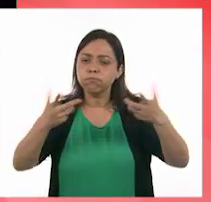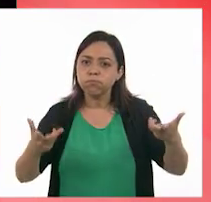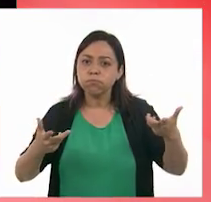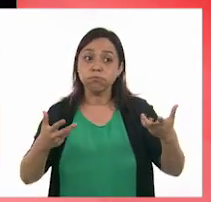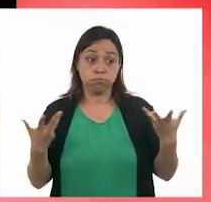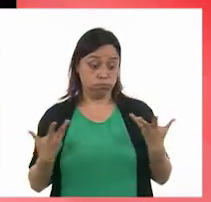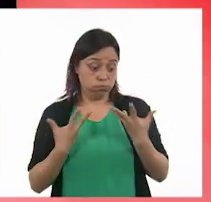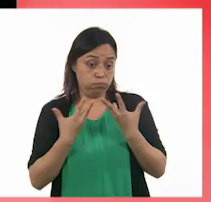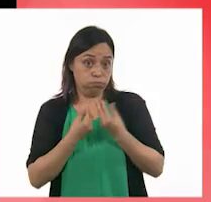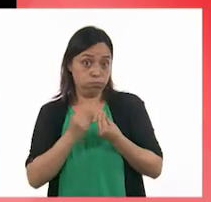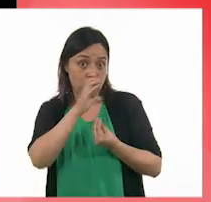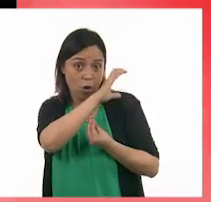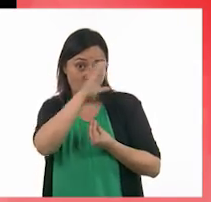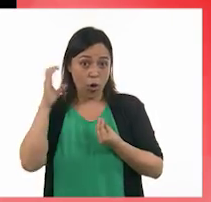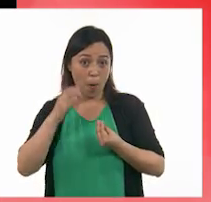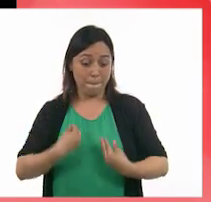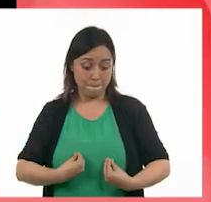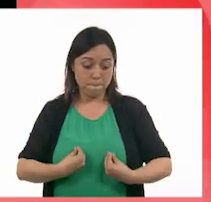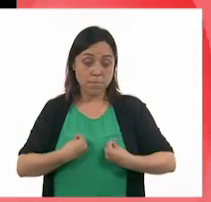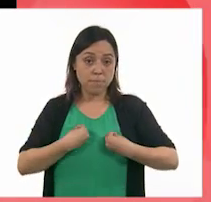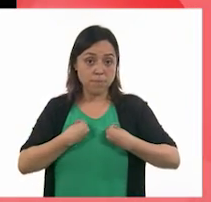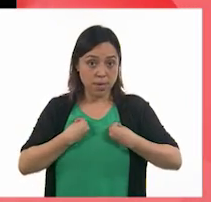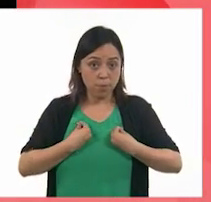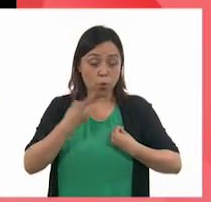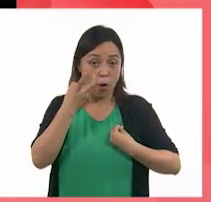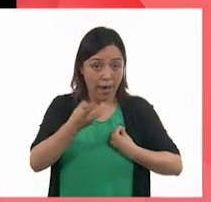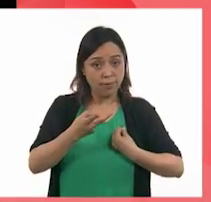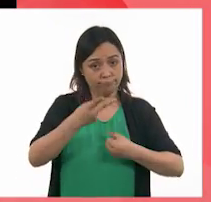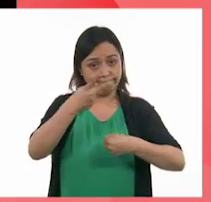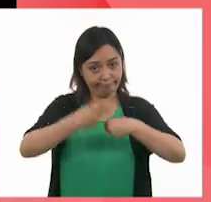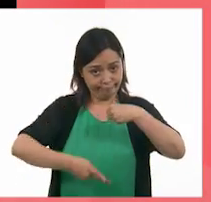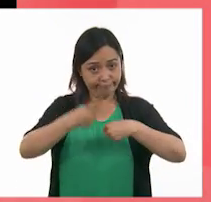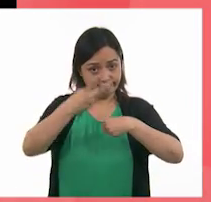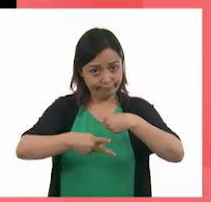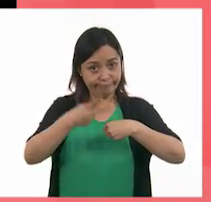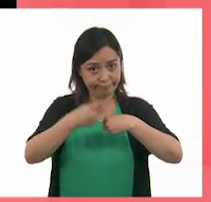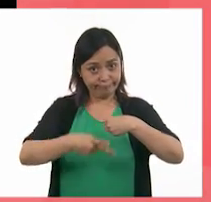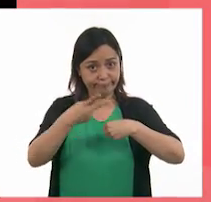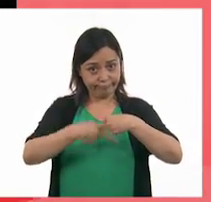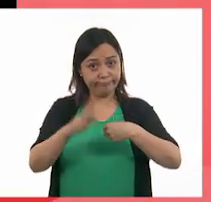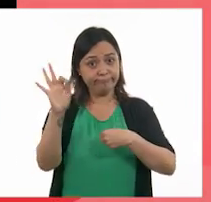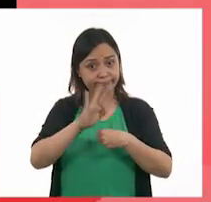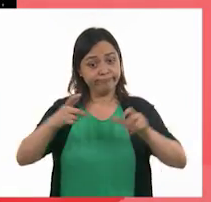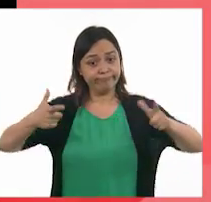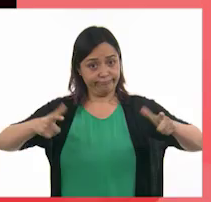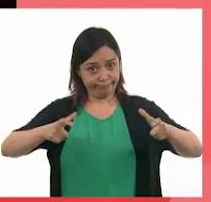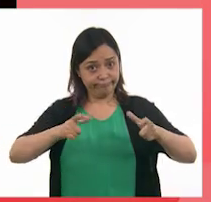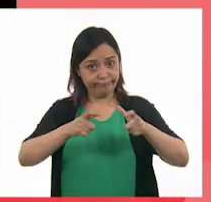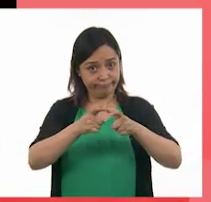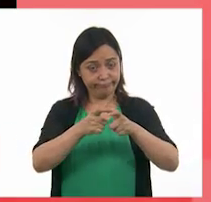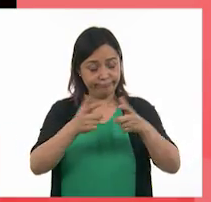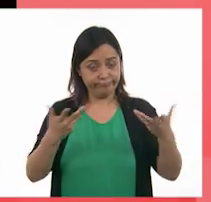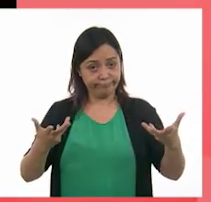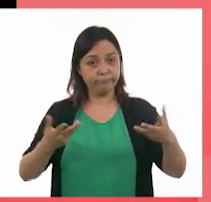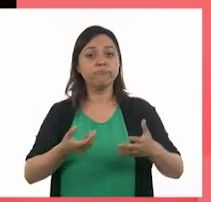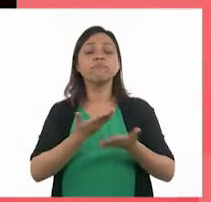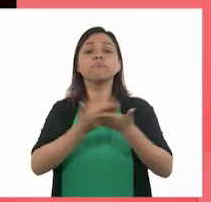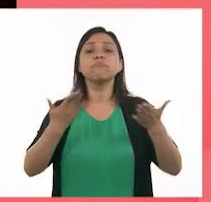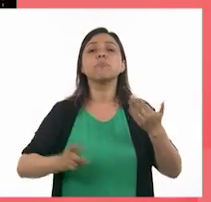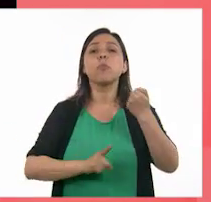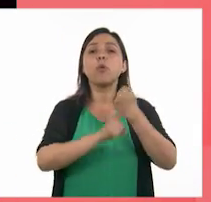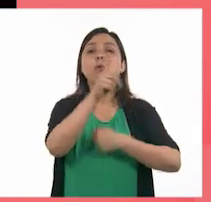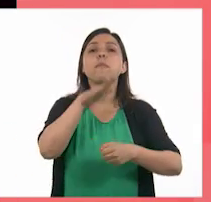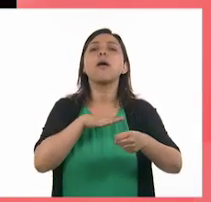foto con un burro vivo está dictaminado en riesgo también de desaparecer por los académicos del COLEF. Entonces aquí el problema es qué hacer